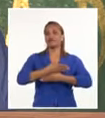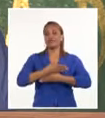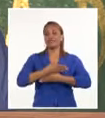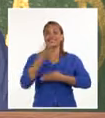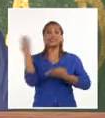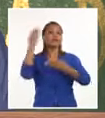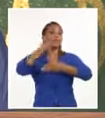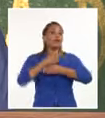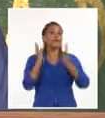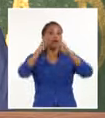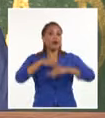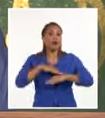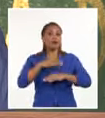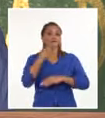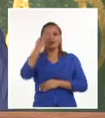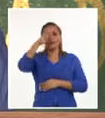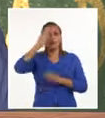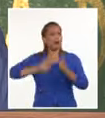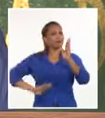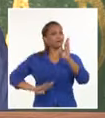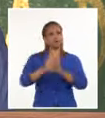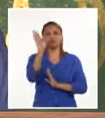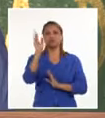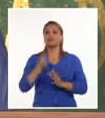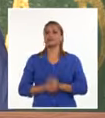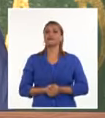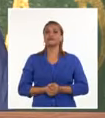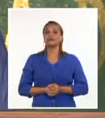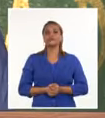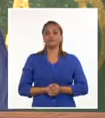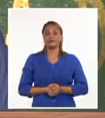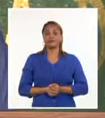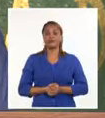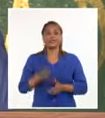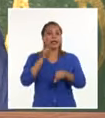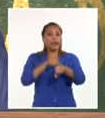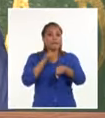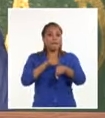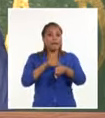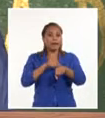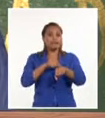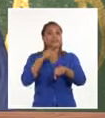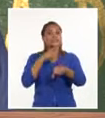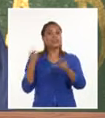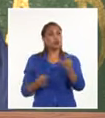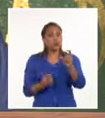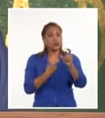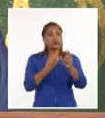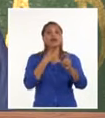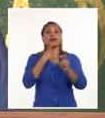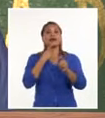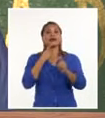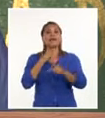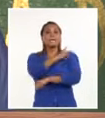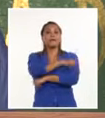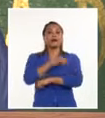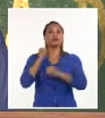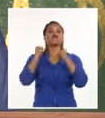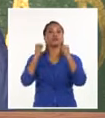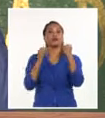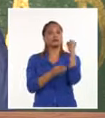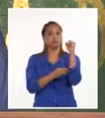financiero? ¿De qué no sería capaz si en estas circunstancias, ante tremenda agresión del país más poderoso económica